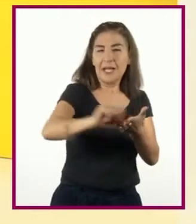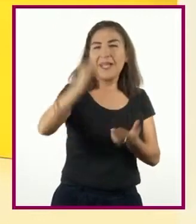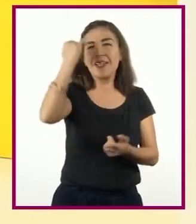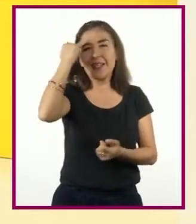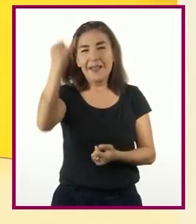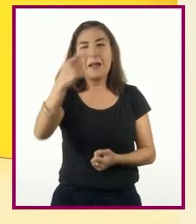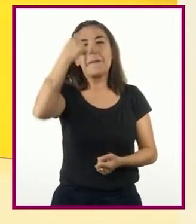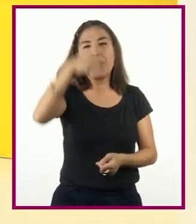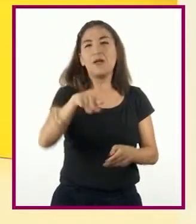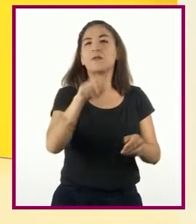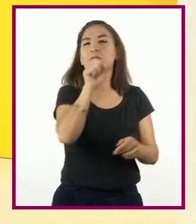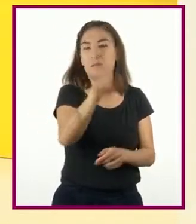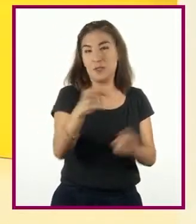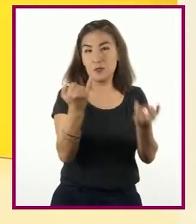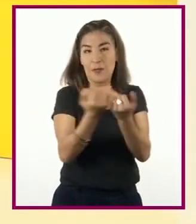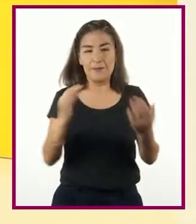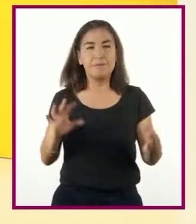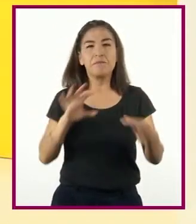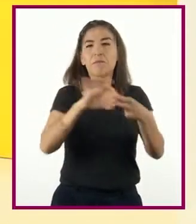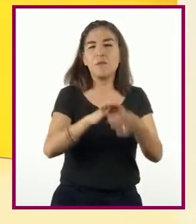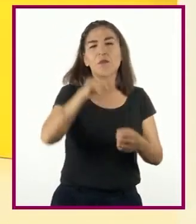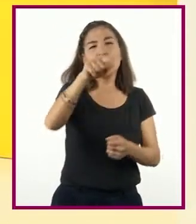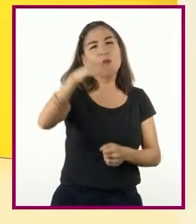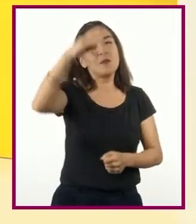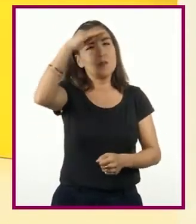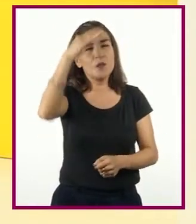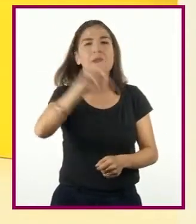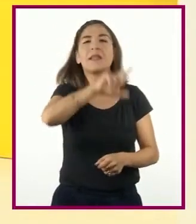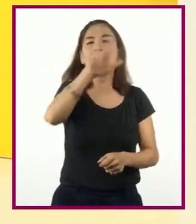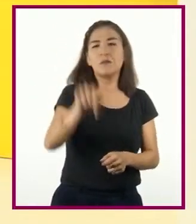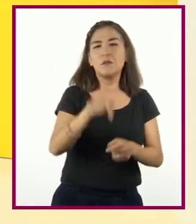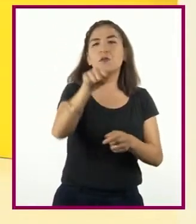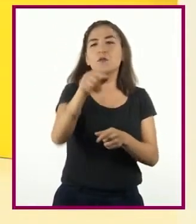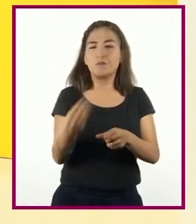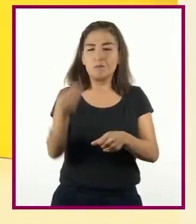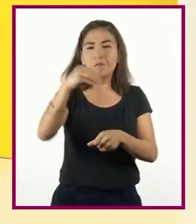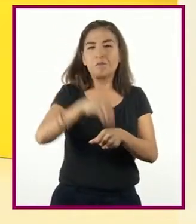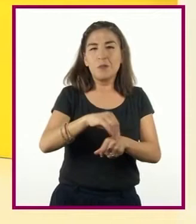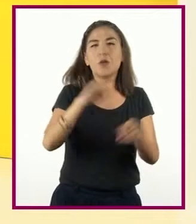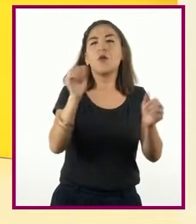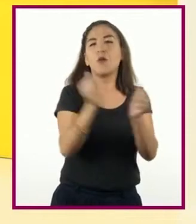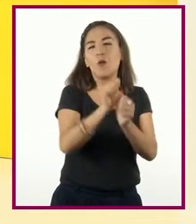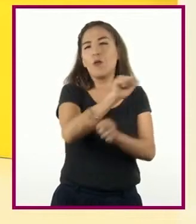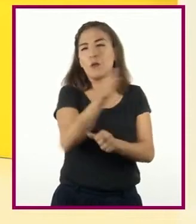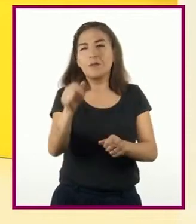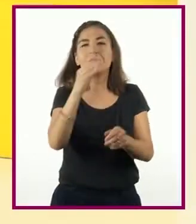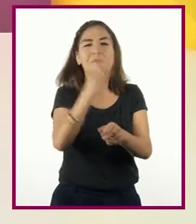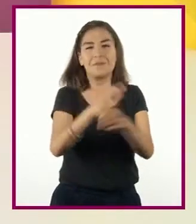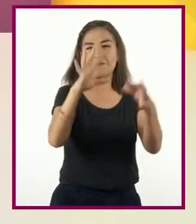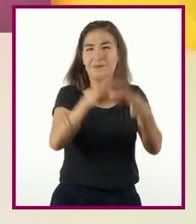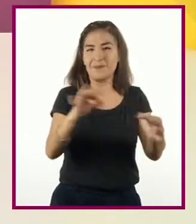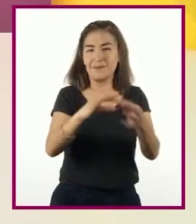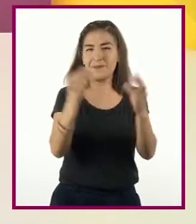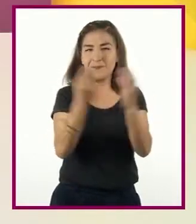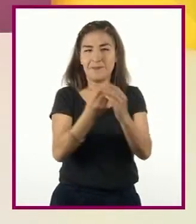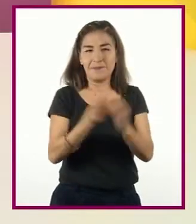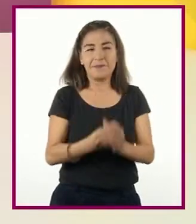para que, en función de estas, reflexionen y las complementen a lo largo de la sesión.